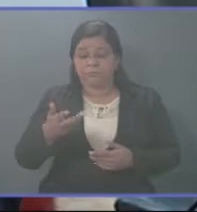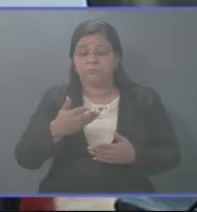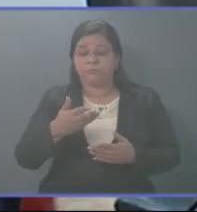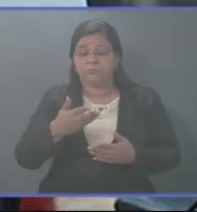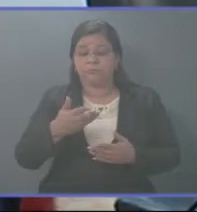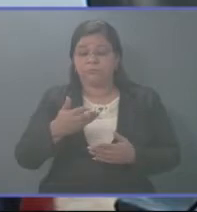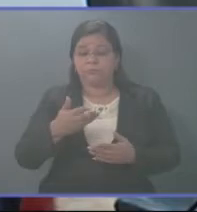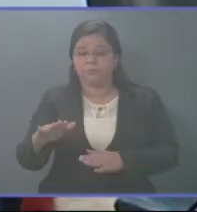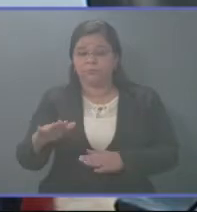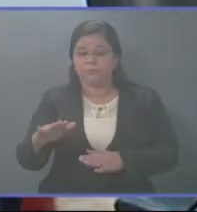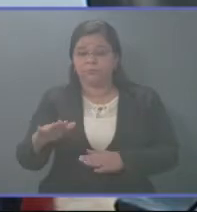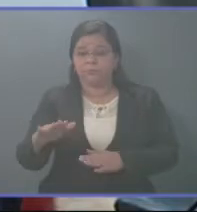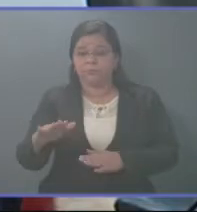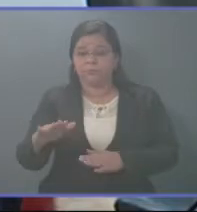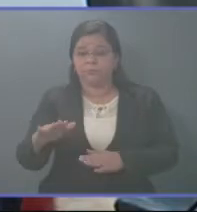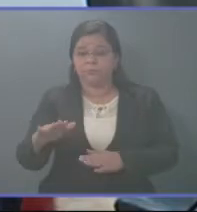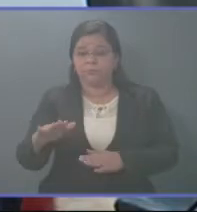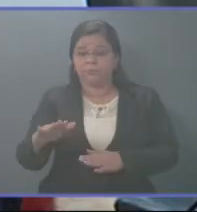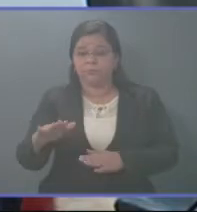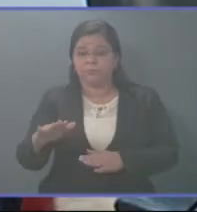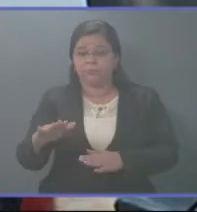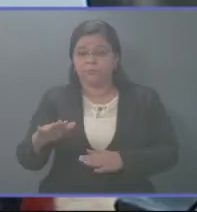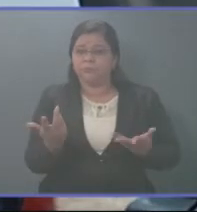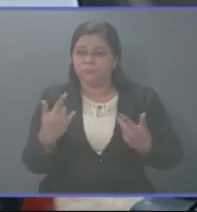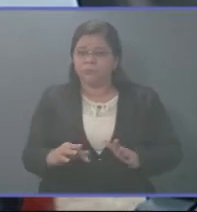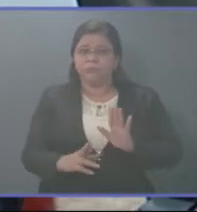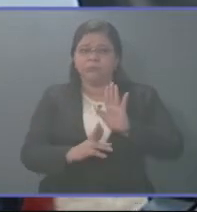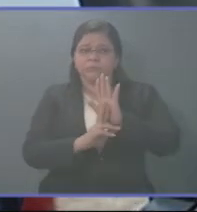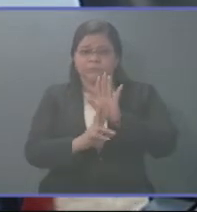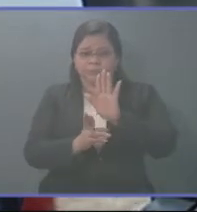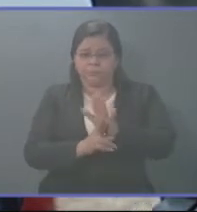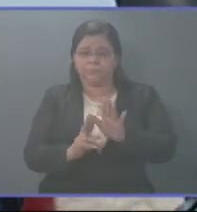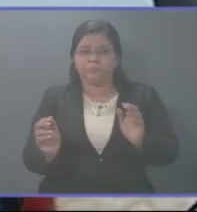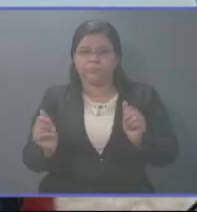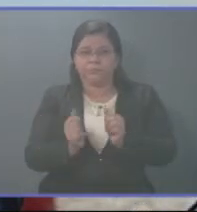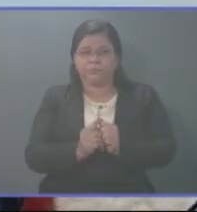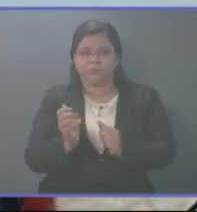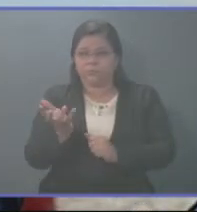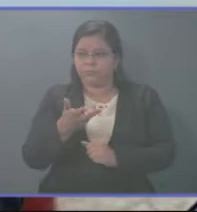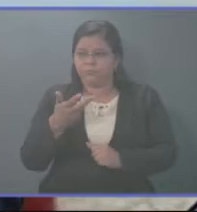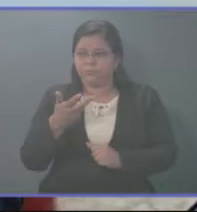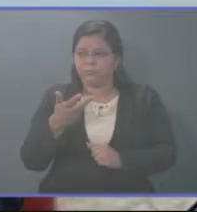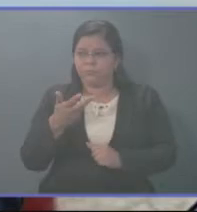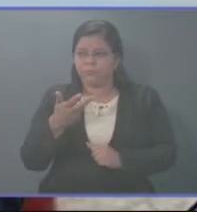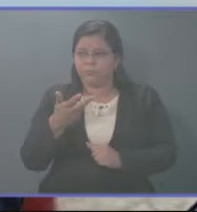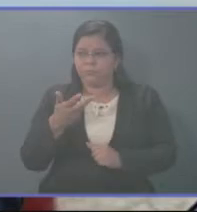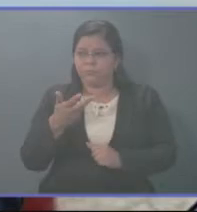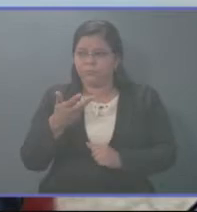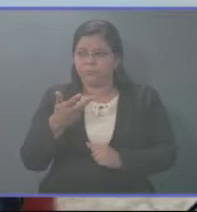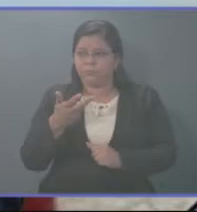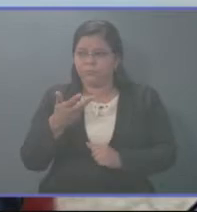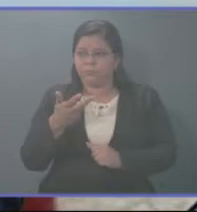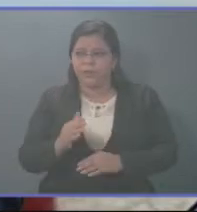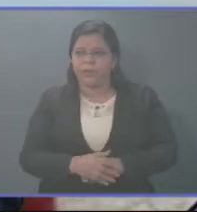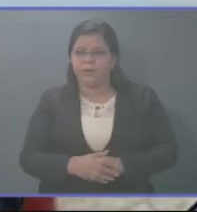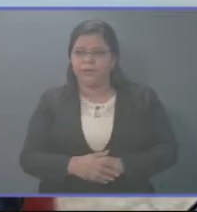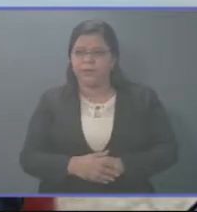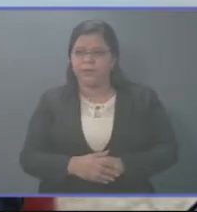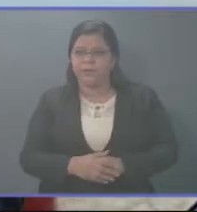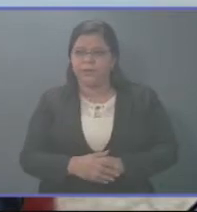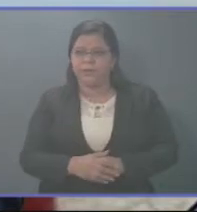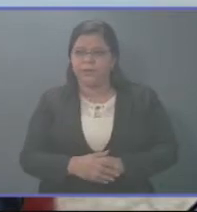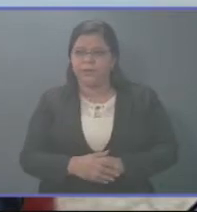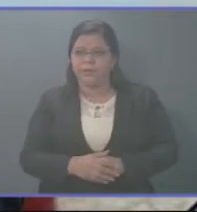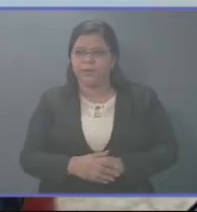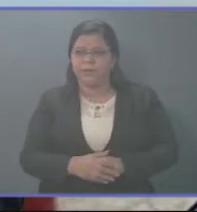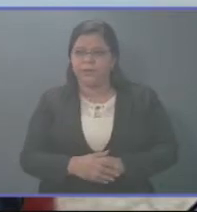gremios que en este día también hay representación acompañando esta decisión de la Asamblea Legislativa, con el